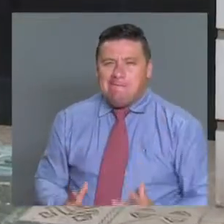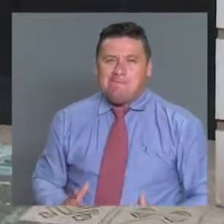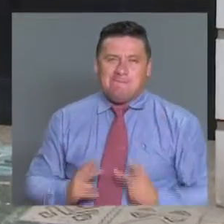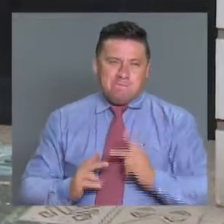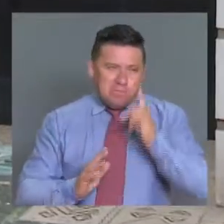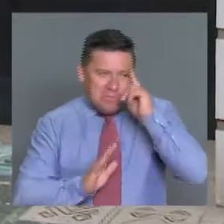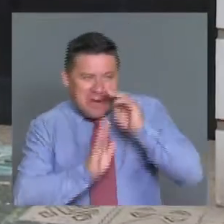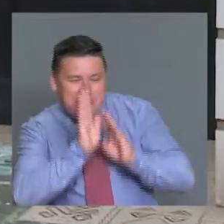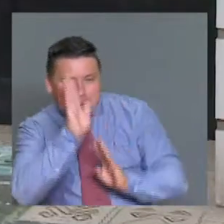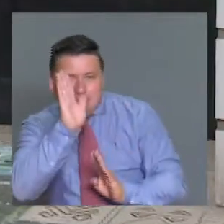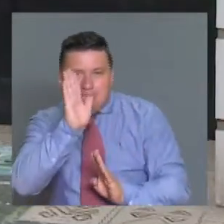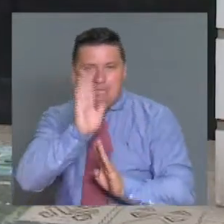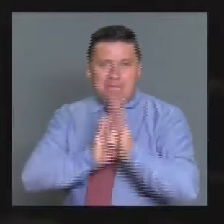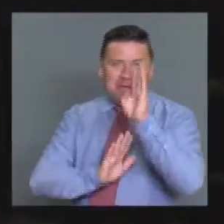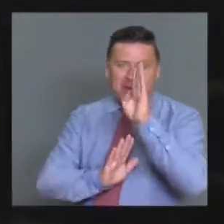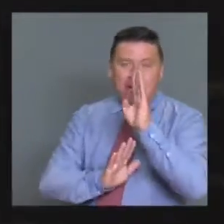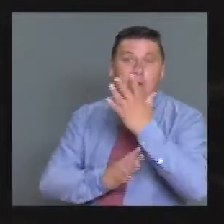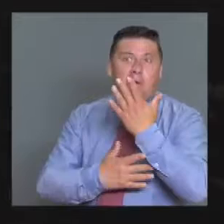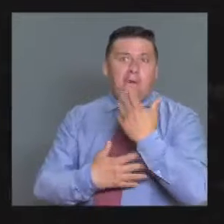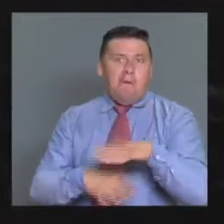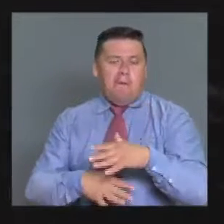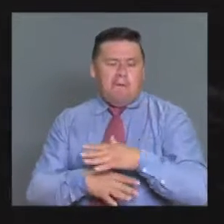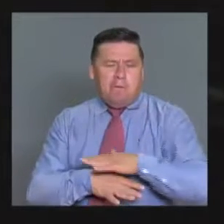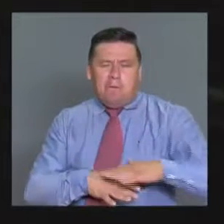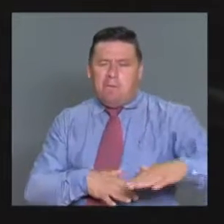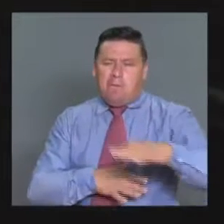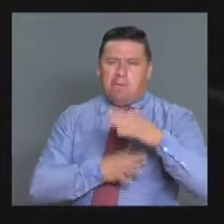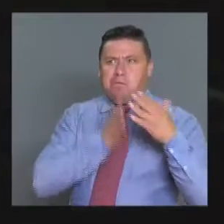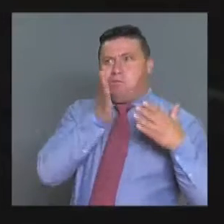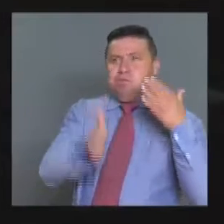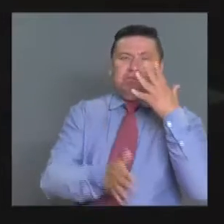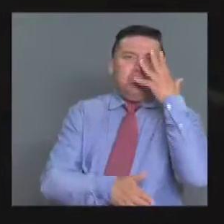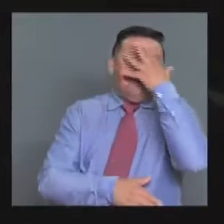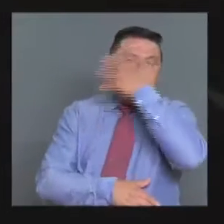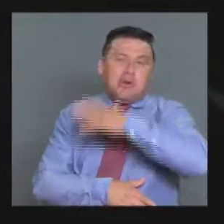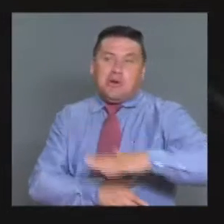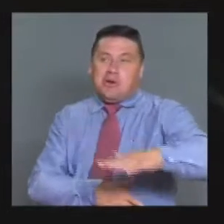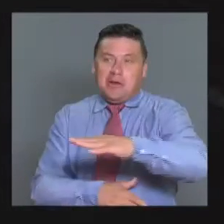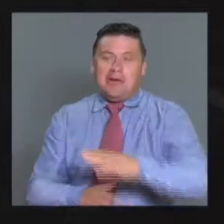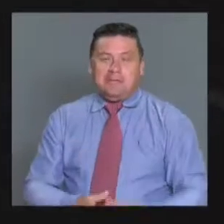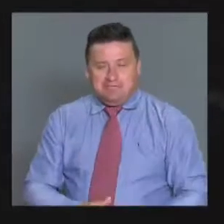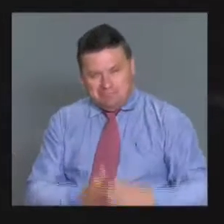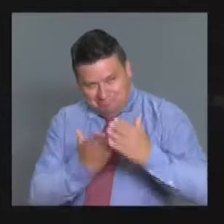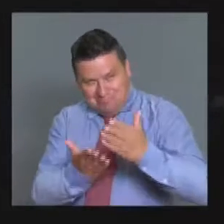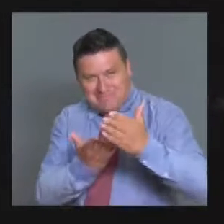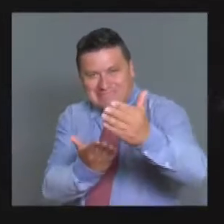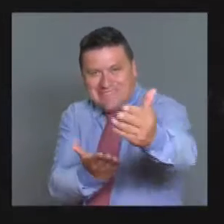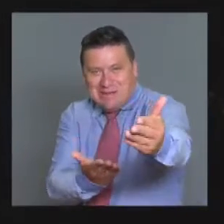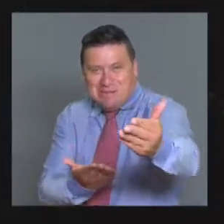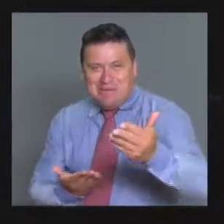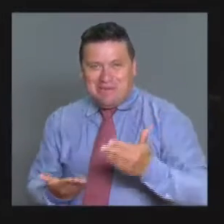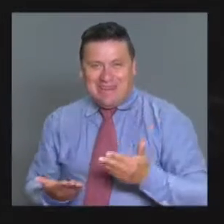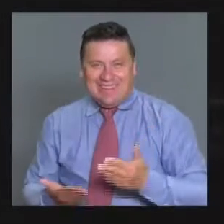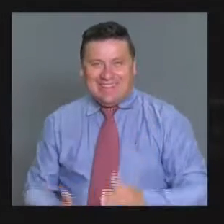emprendimiento y bellos destinos turísticos bienvenidos